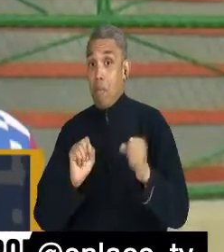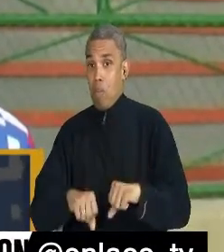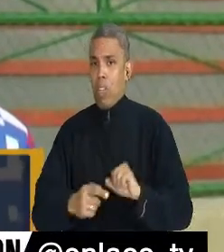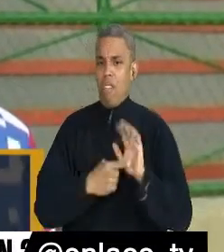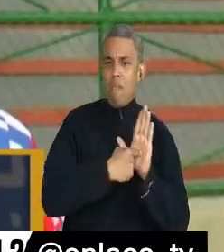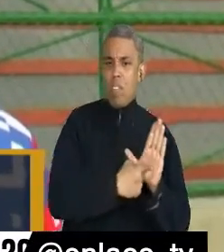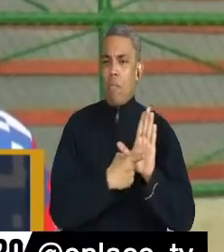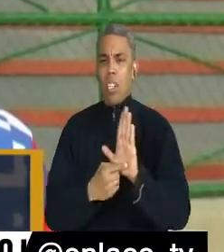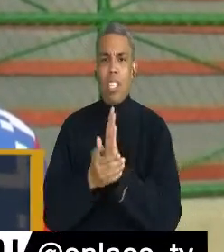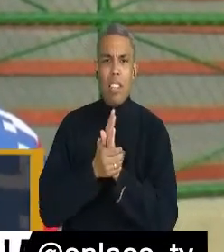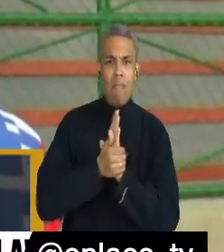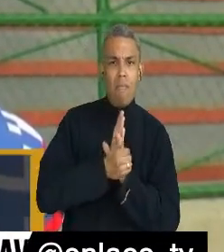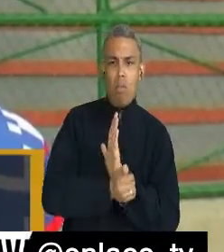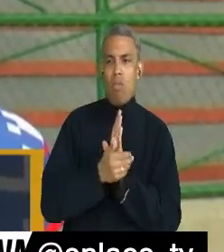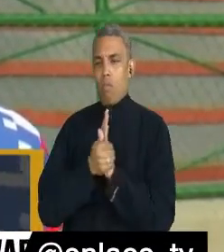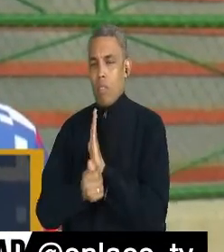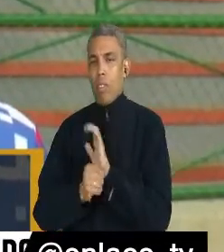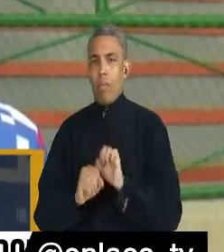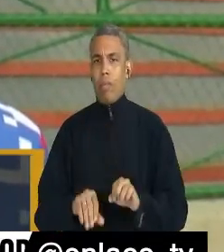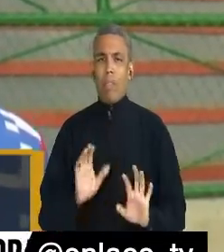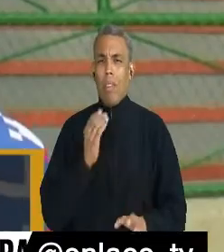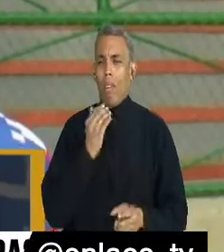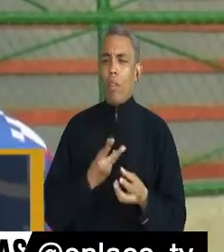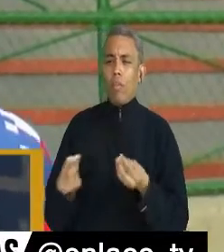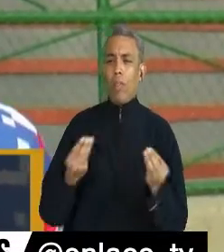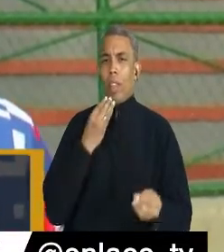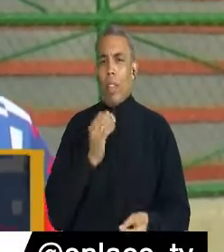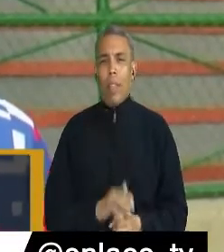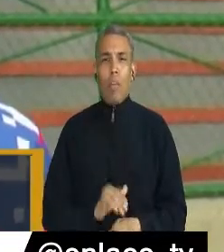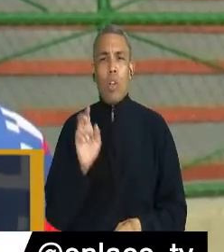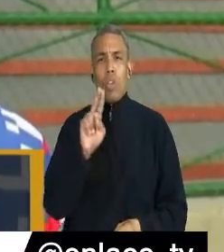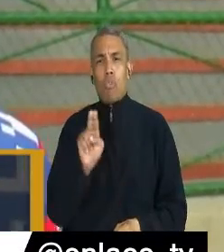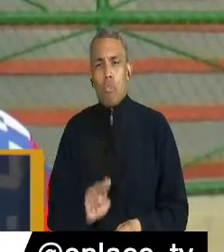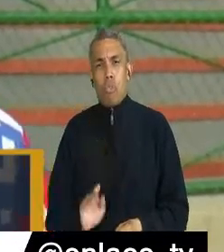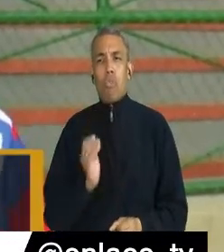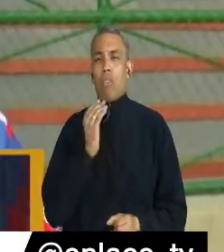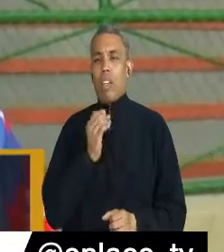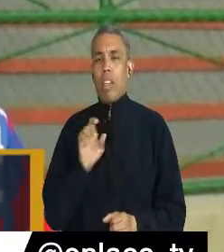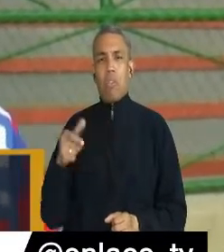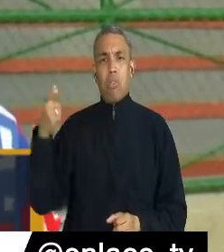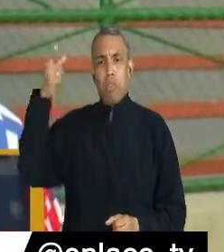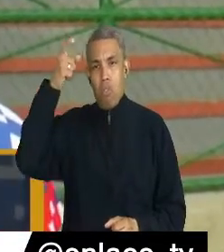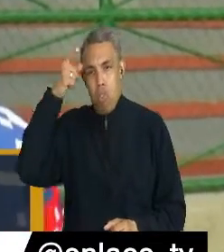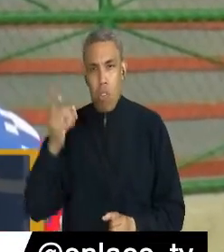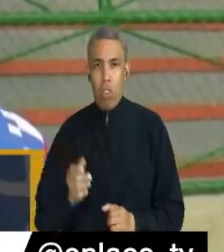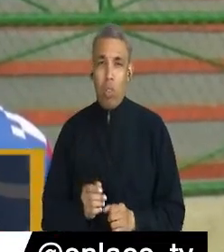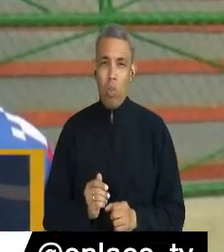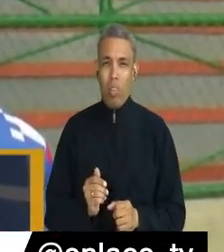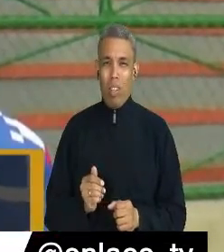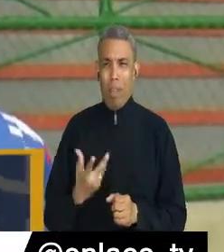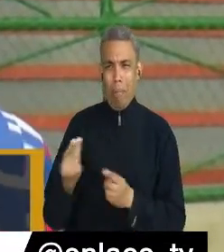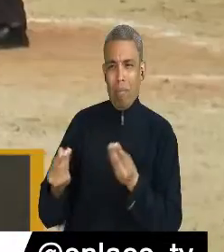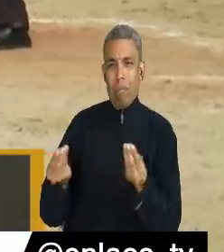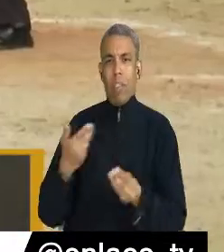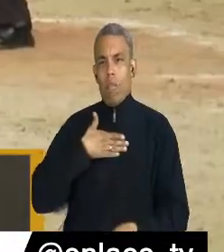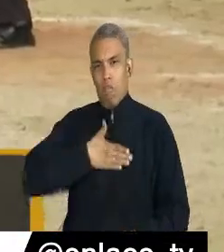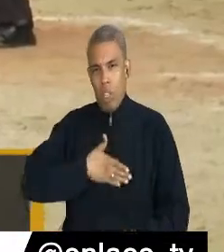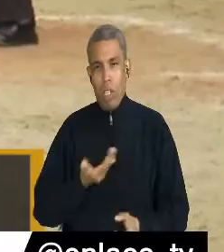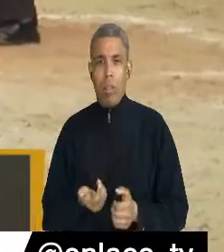hay equipos con trayectoria como el equipo de sucre el equipo de córdoba el equipo de bolívar